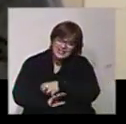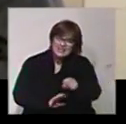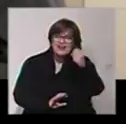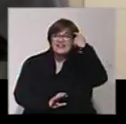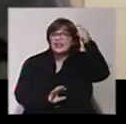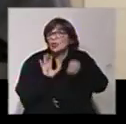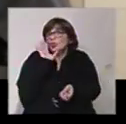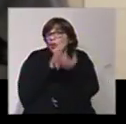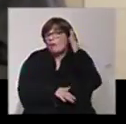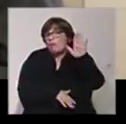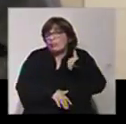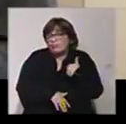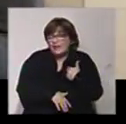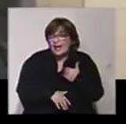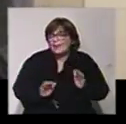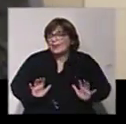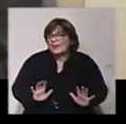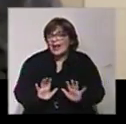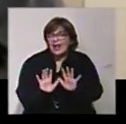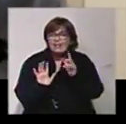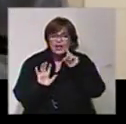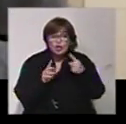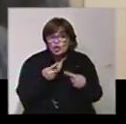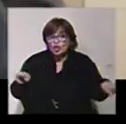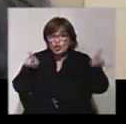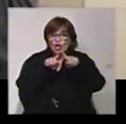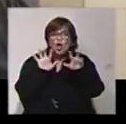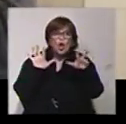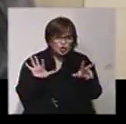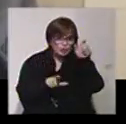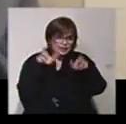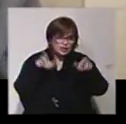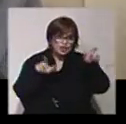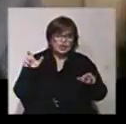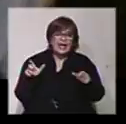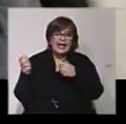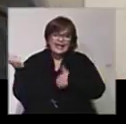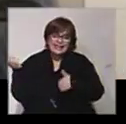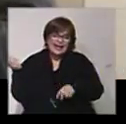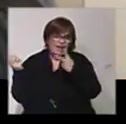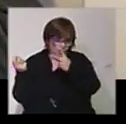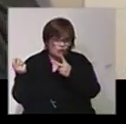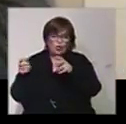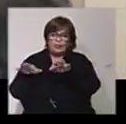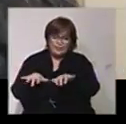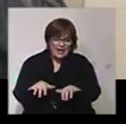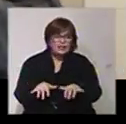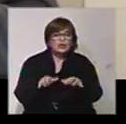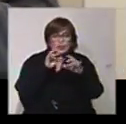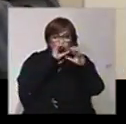composición propia y arreglada para los 8. Eran 2 guitarras contra piano, tres